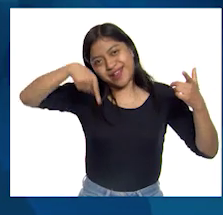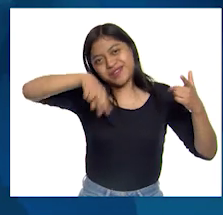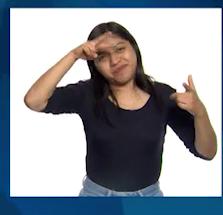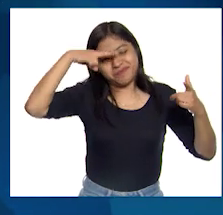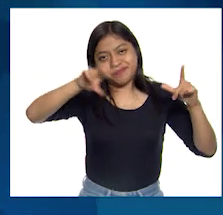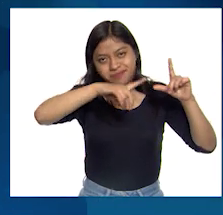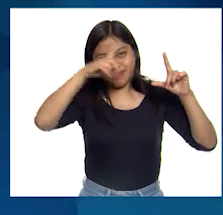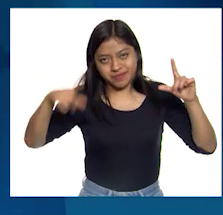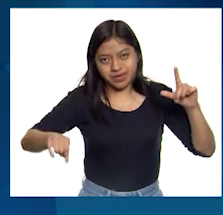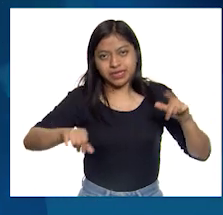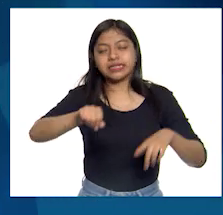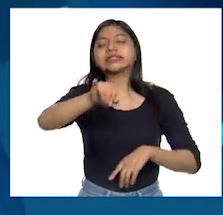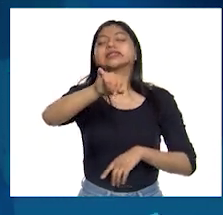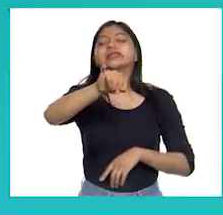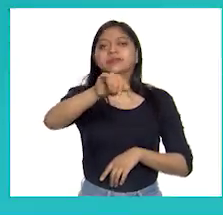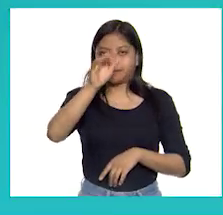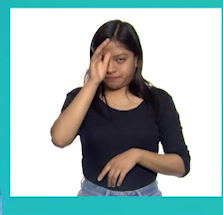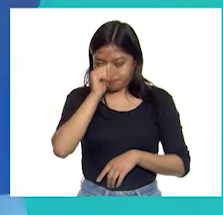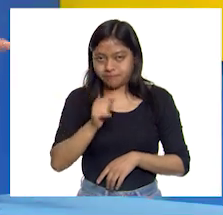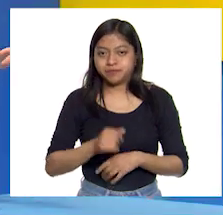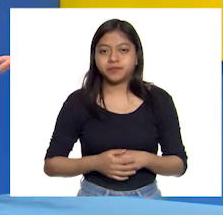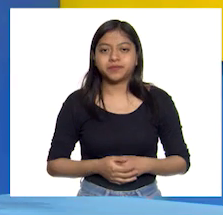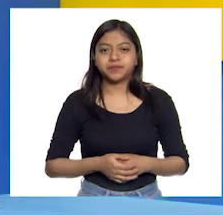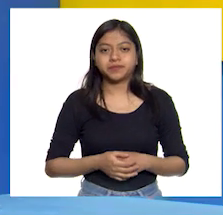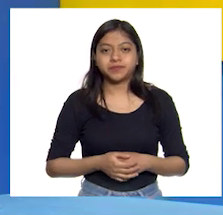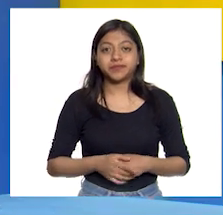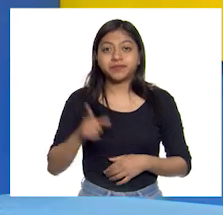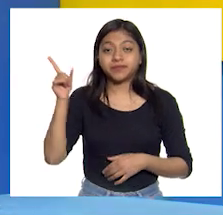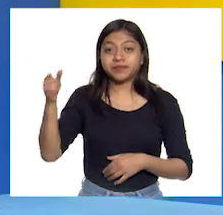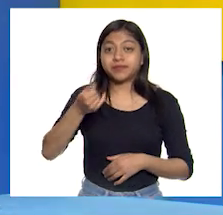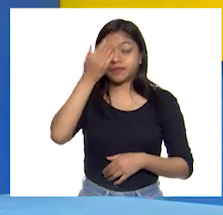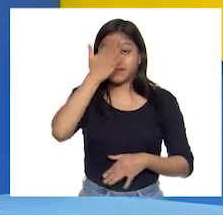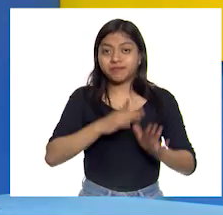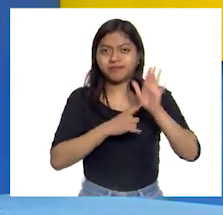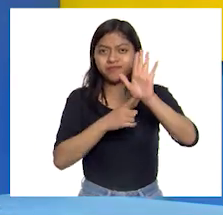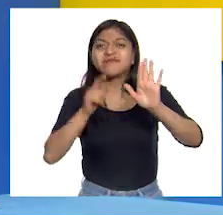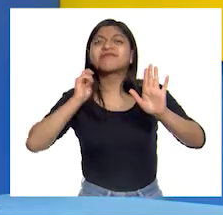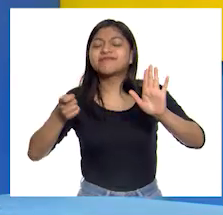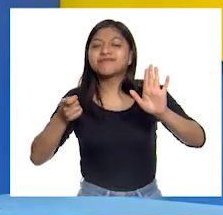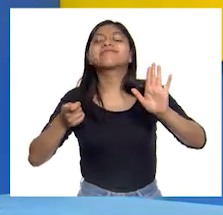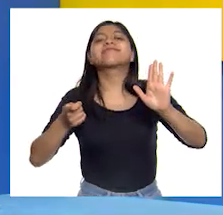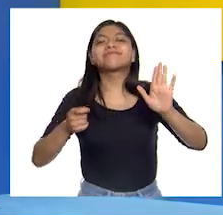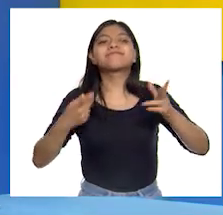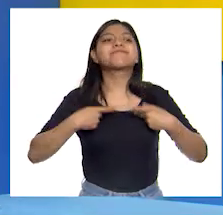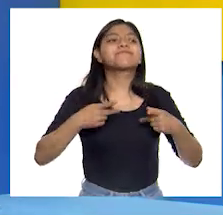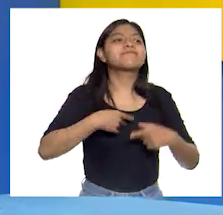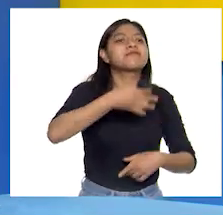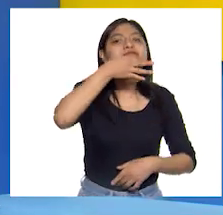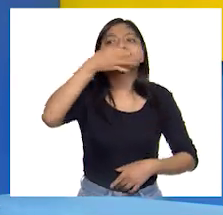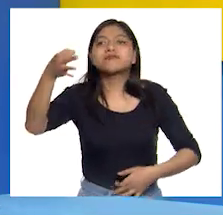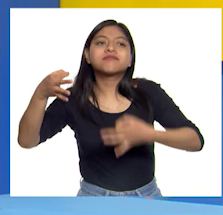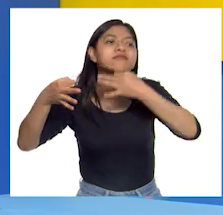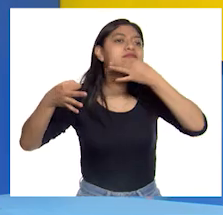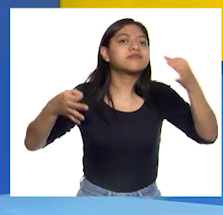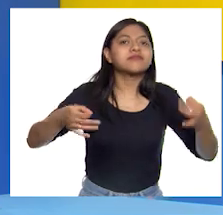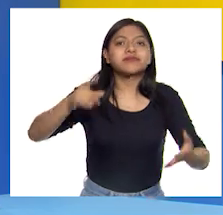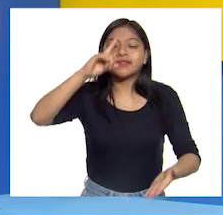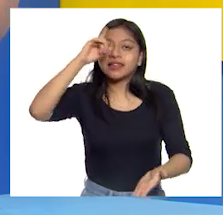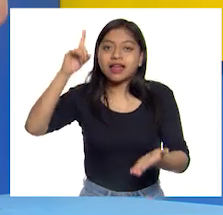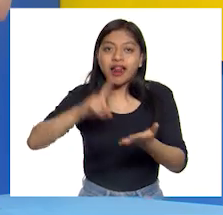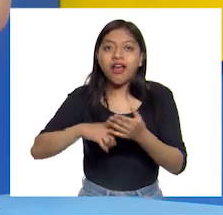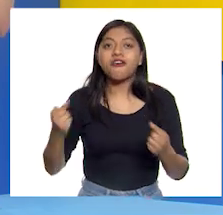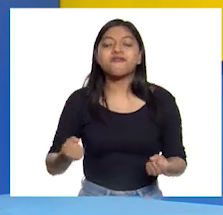México. Estoy de acuerdo, sí. Este cartel se publicó como parte de la propaganda que buscaba difundir la creencia en la